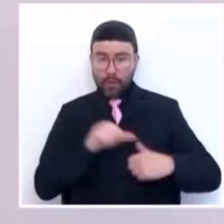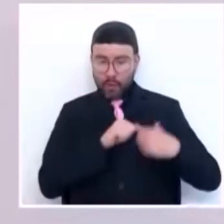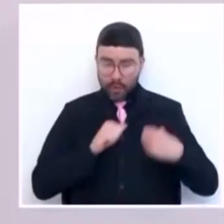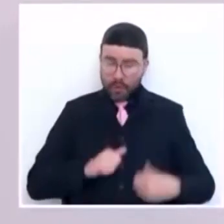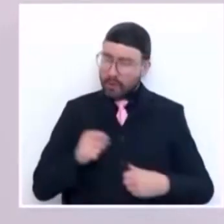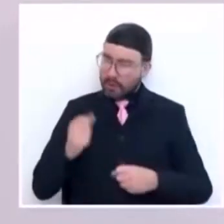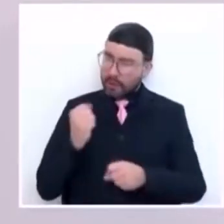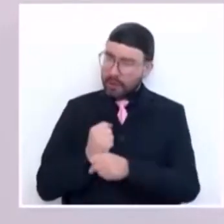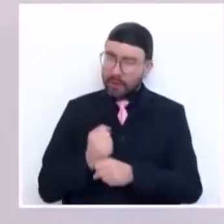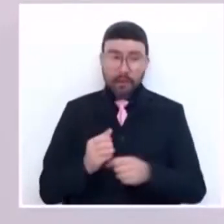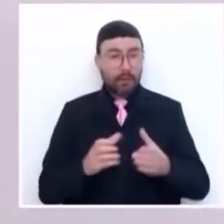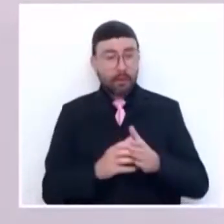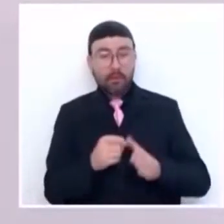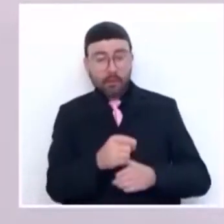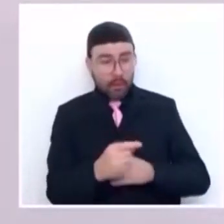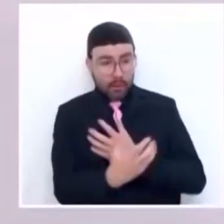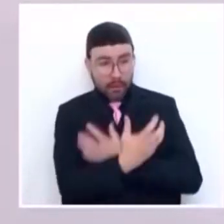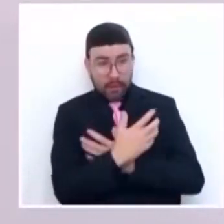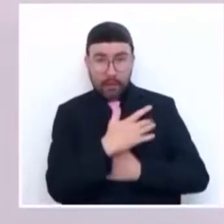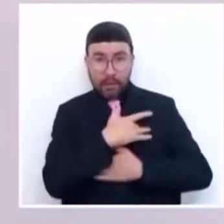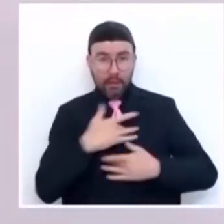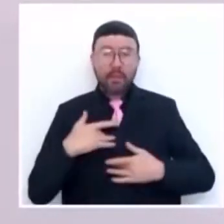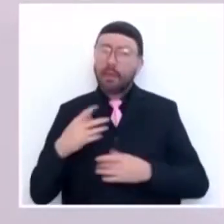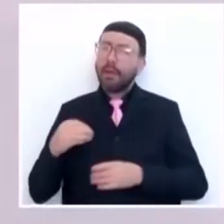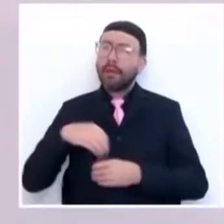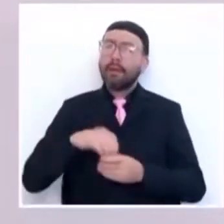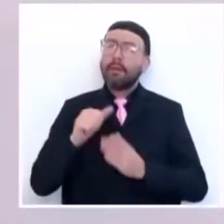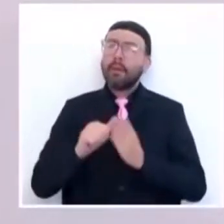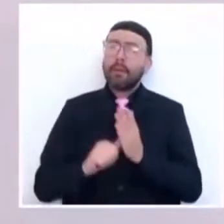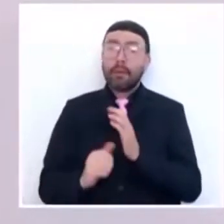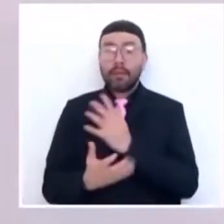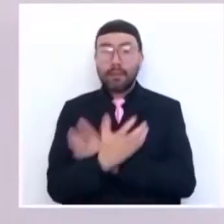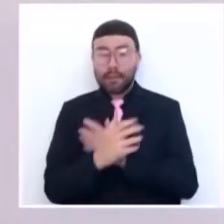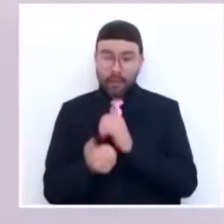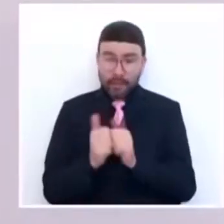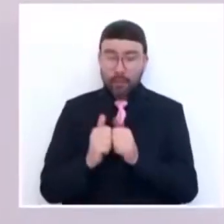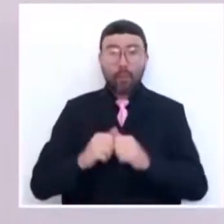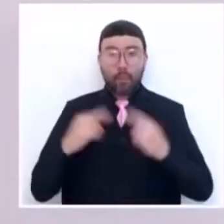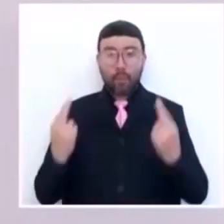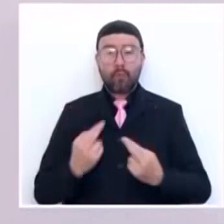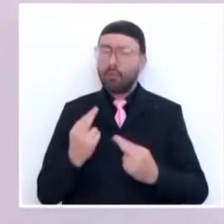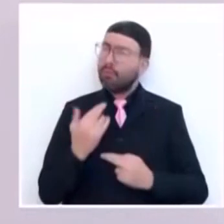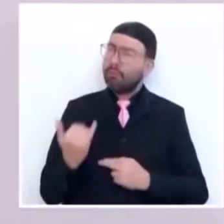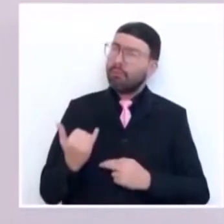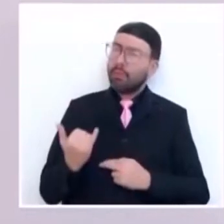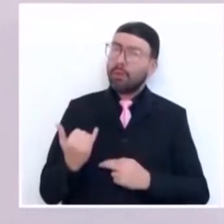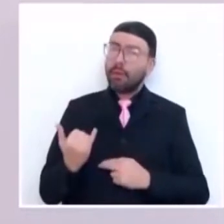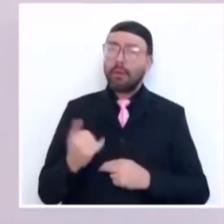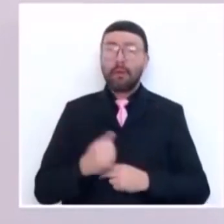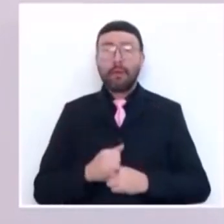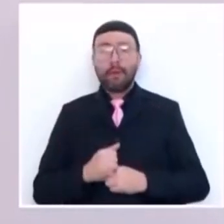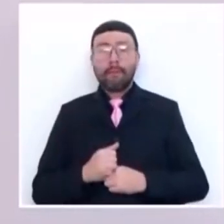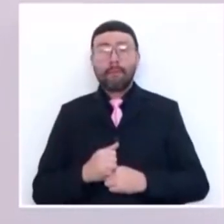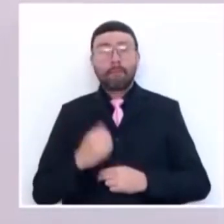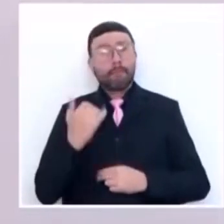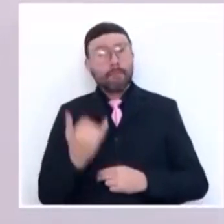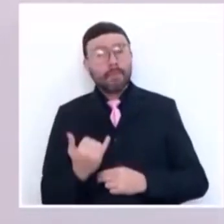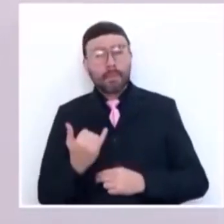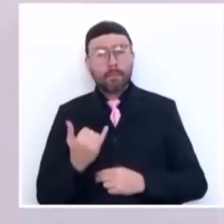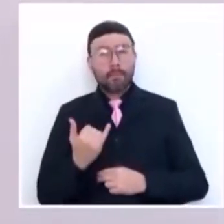con la Facultad de Ciencias de la Salud en el programa de Ciencias del Deporte y la Recreación. La vitamina N es la vitamina